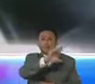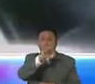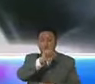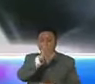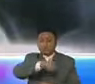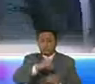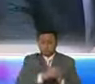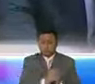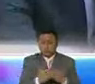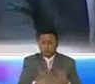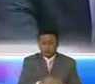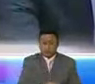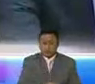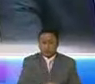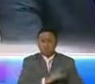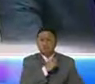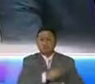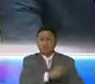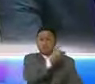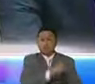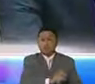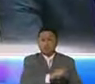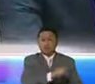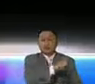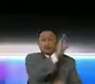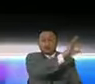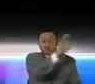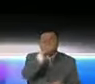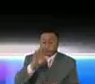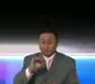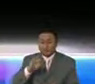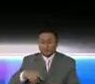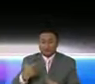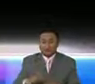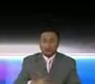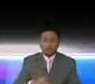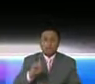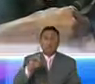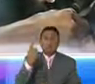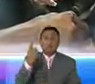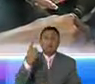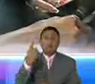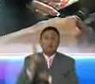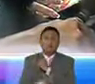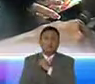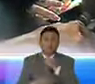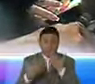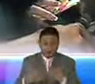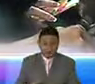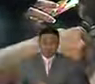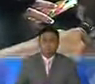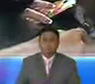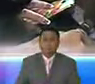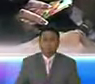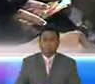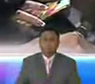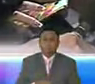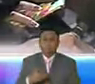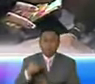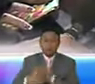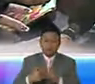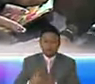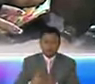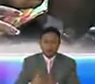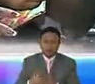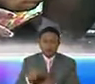paso a la orden de extradición del procesado, sobre quien pesa ya una sentencia por peculado. Este proceso es independiente de este